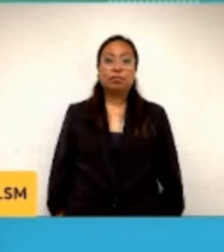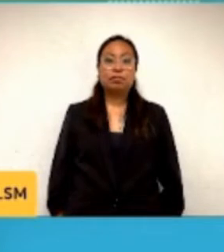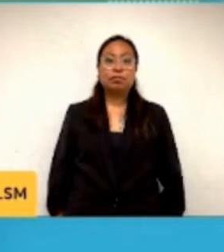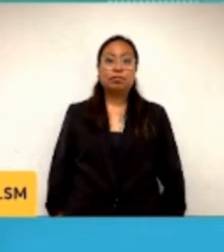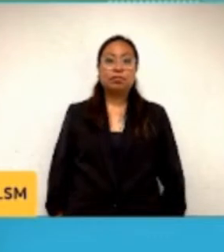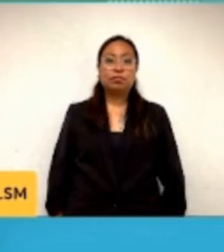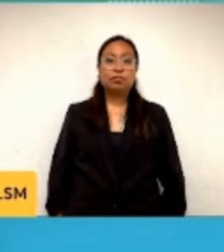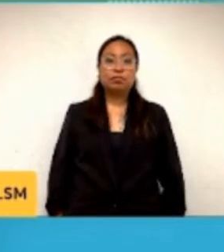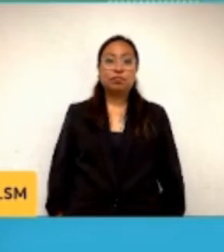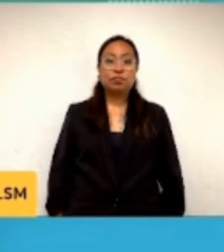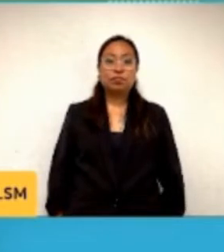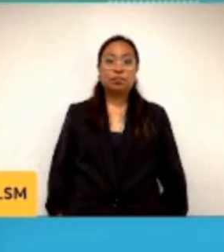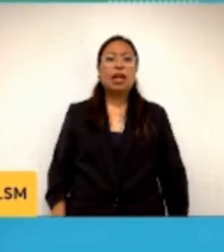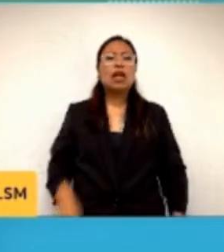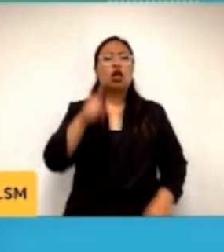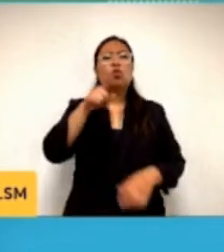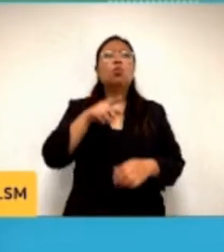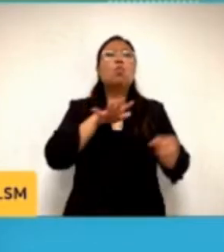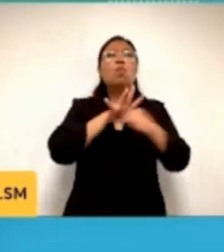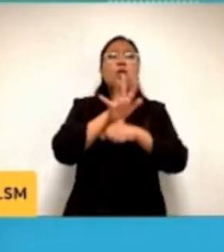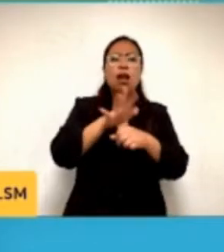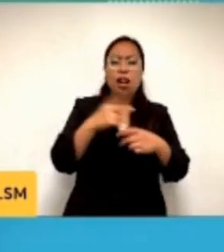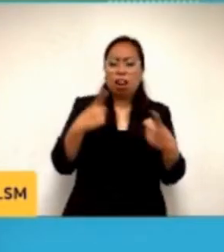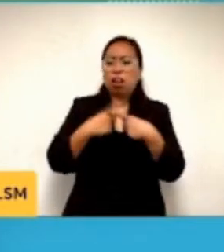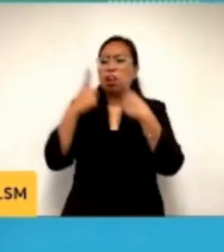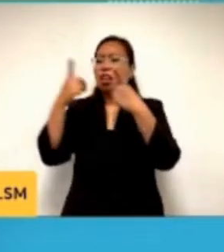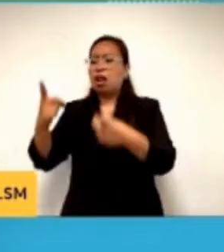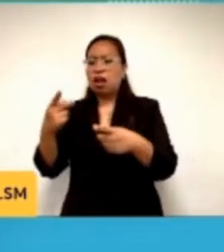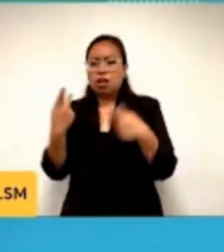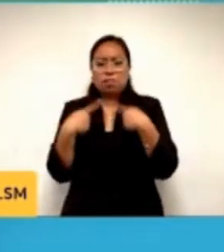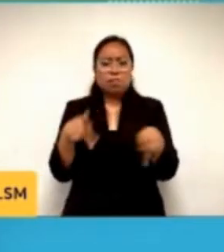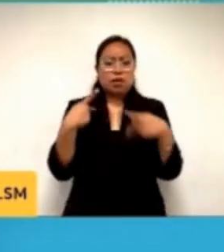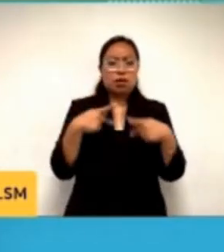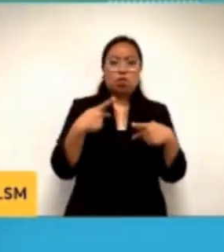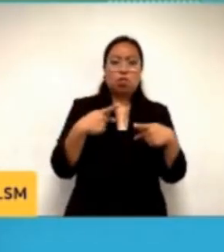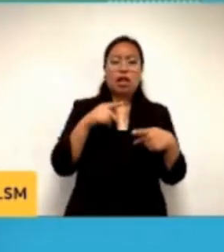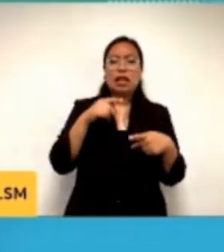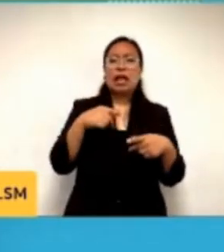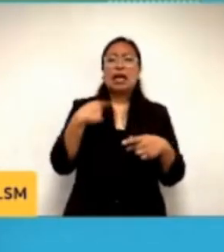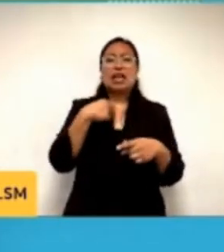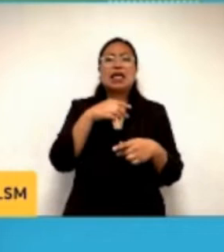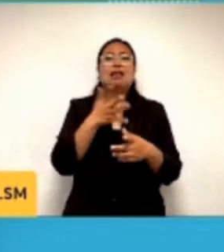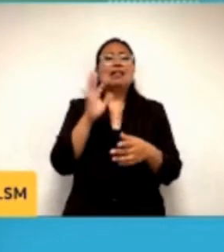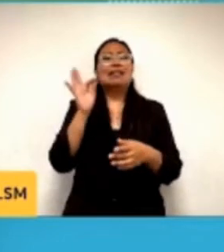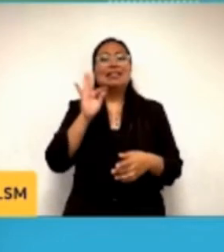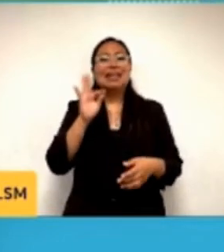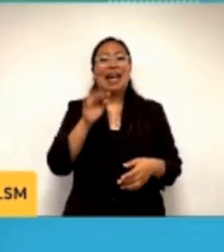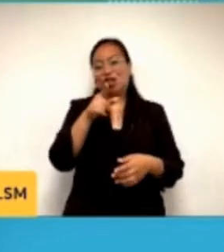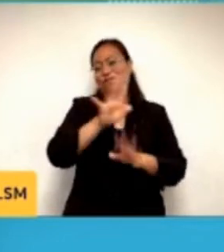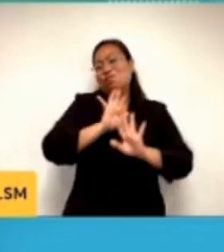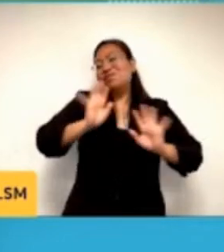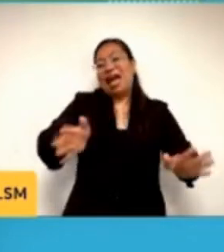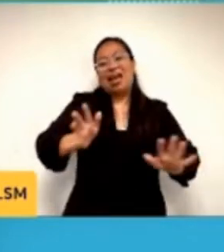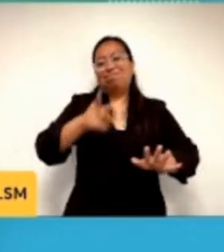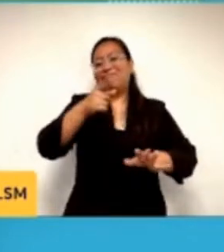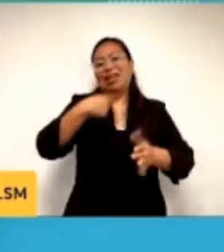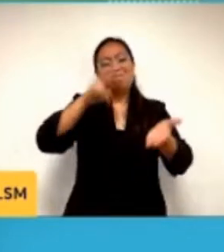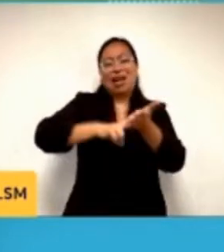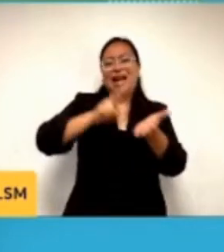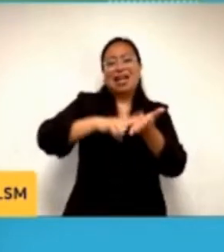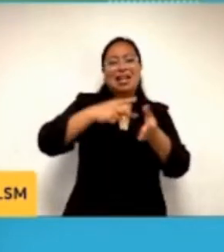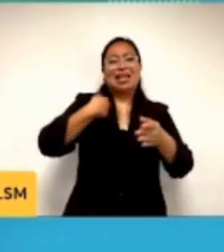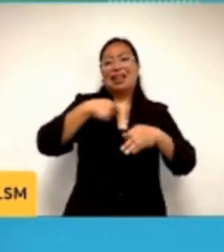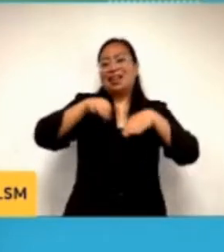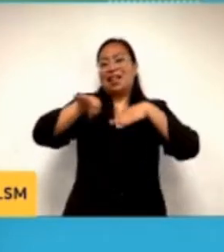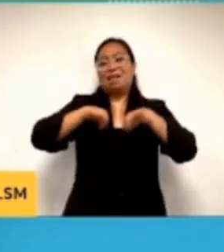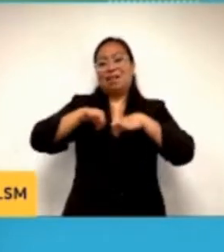dar a las personas que te rodean? Que tú ya con tu trabajo ya estás generándoles valor. Entonces, para ti